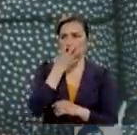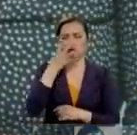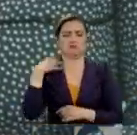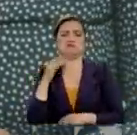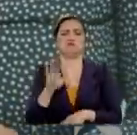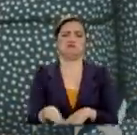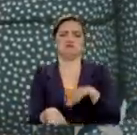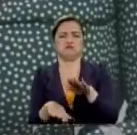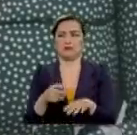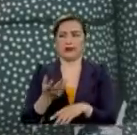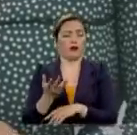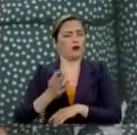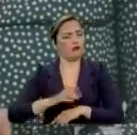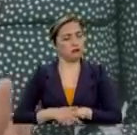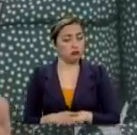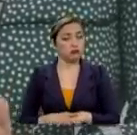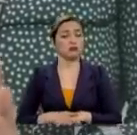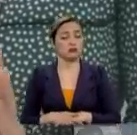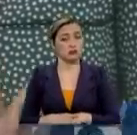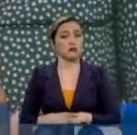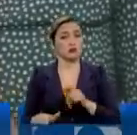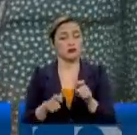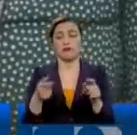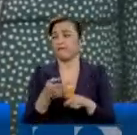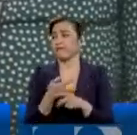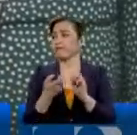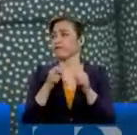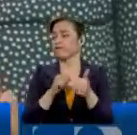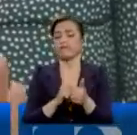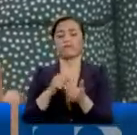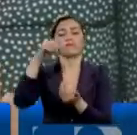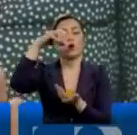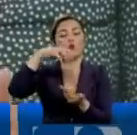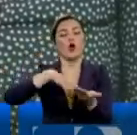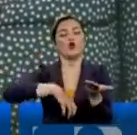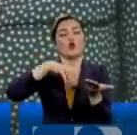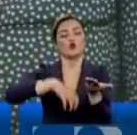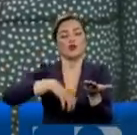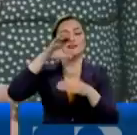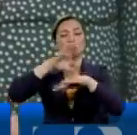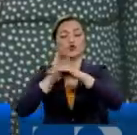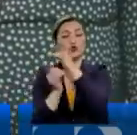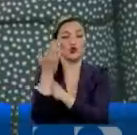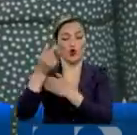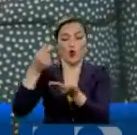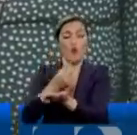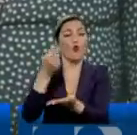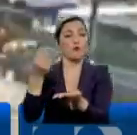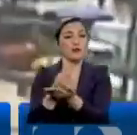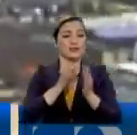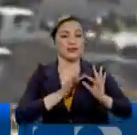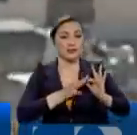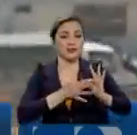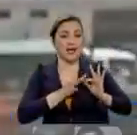mascarilla. Tenemos todavía los lugares que siguen siendo conflictivos. Son las parroquias del Centro Histórico, Guamaní, y también tenemos